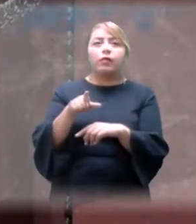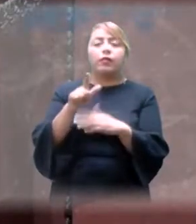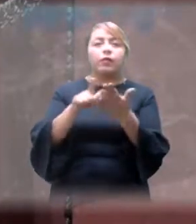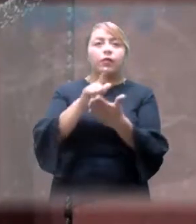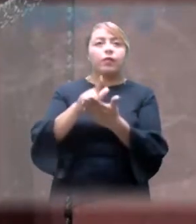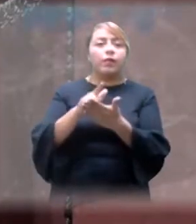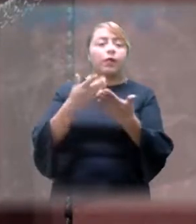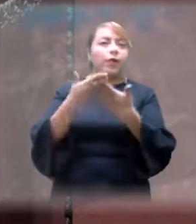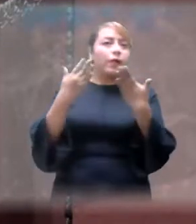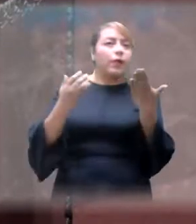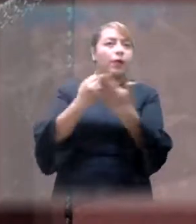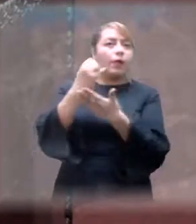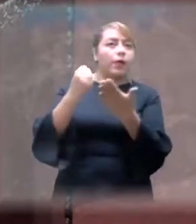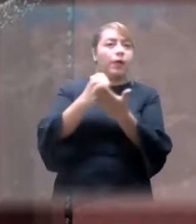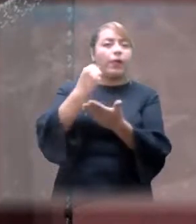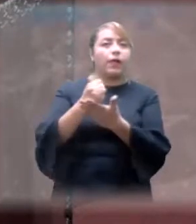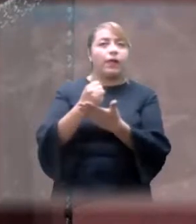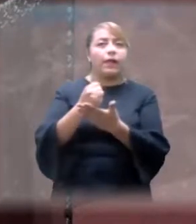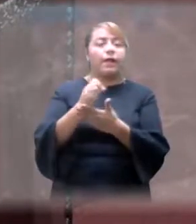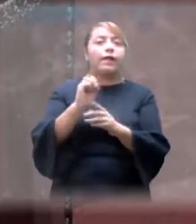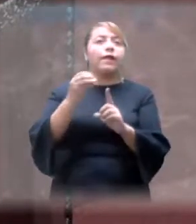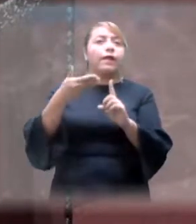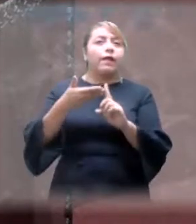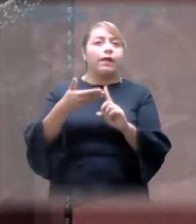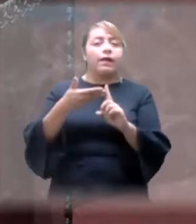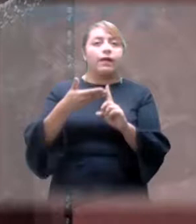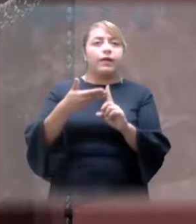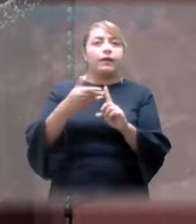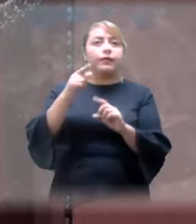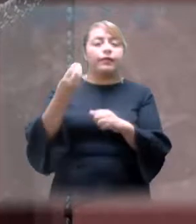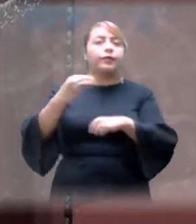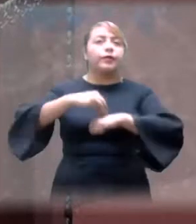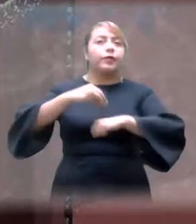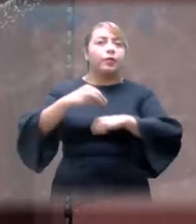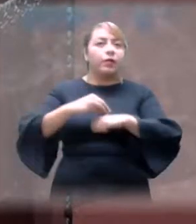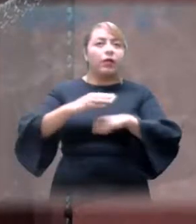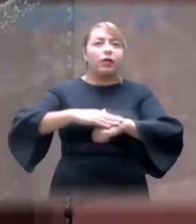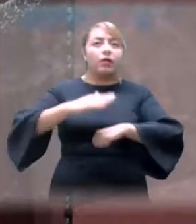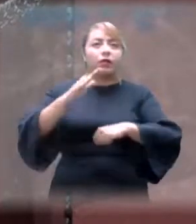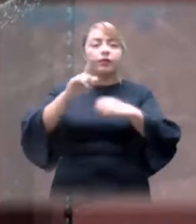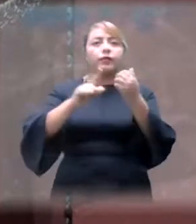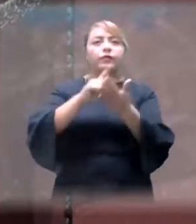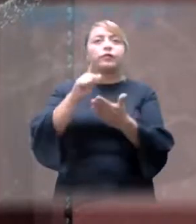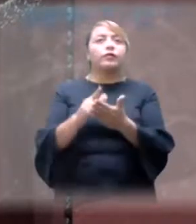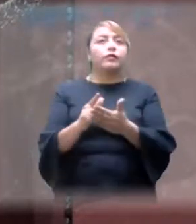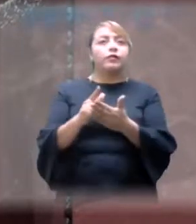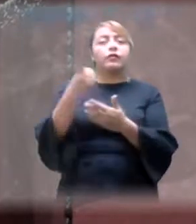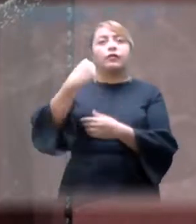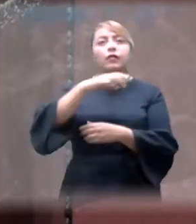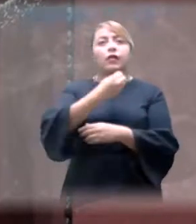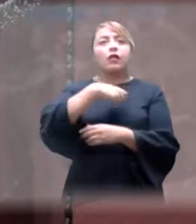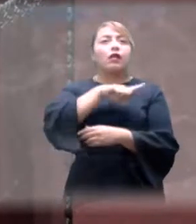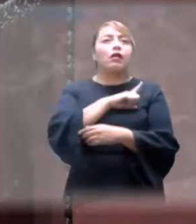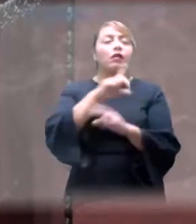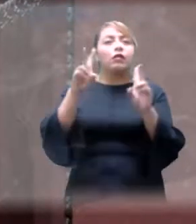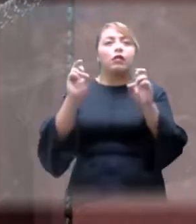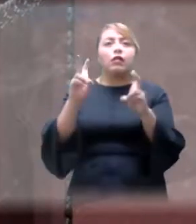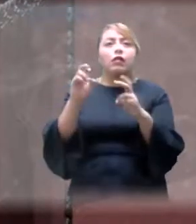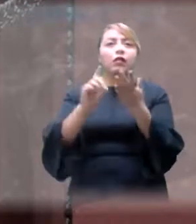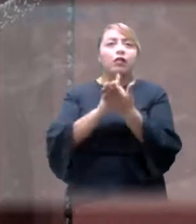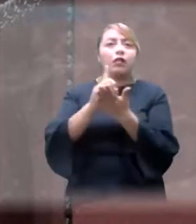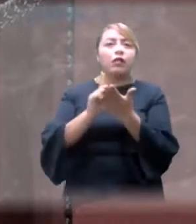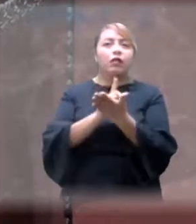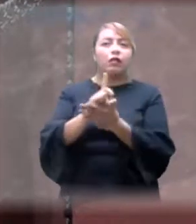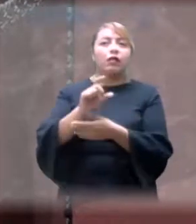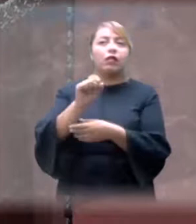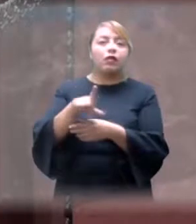la presente iniciativa tiene como finalidad establecer el marco jurídico de salud sobre adicciones